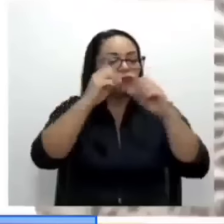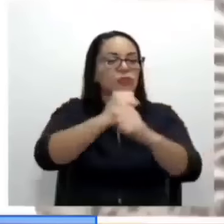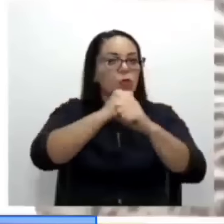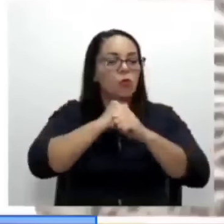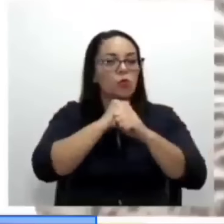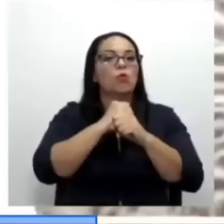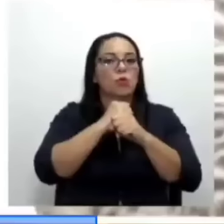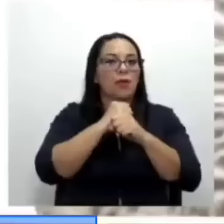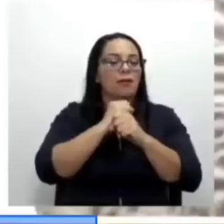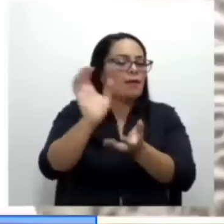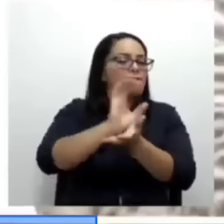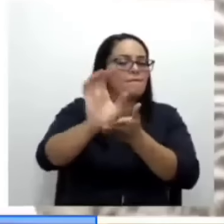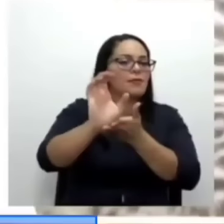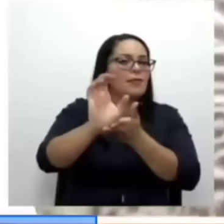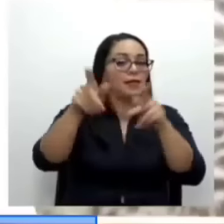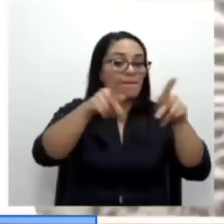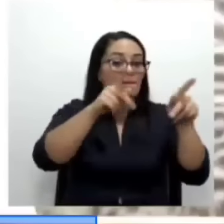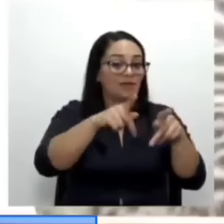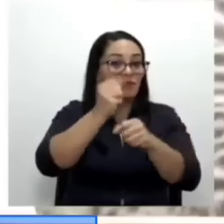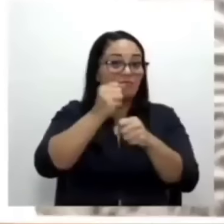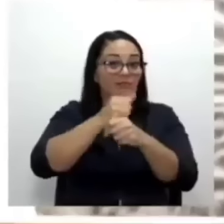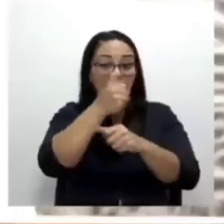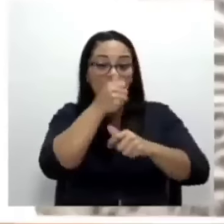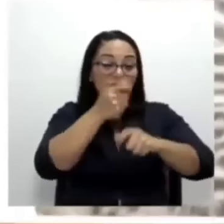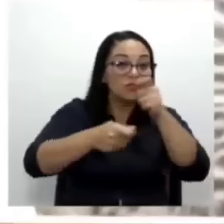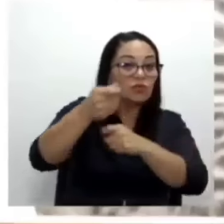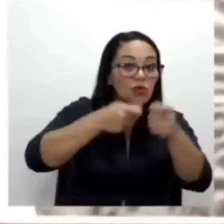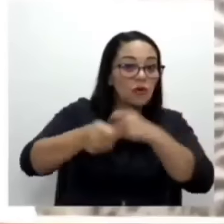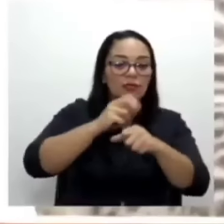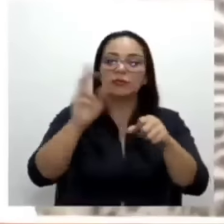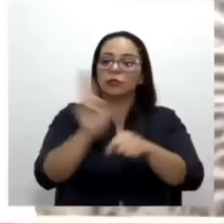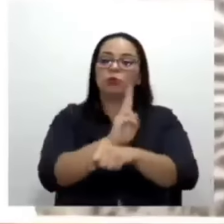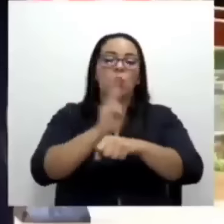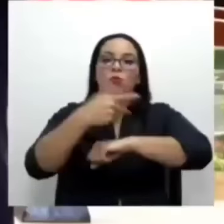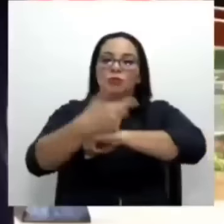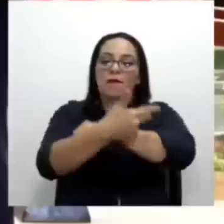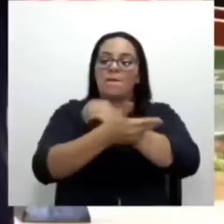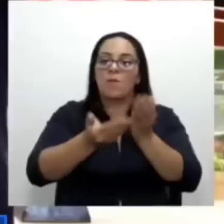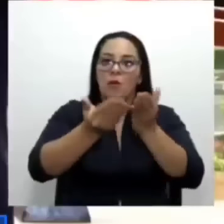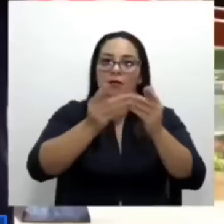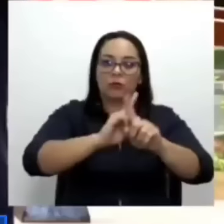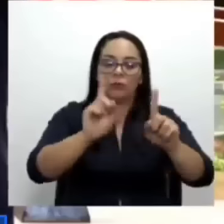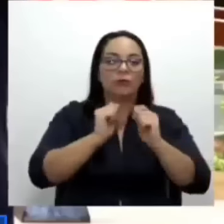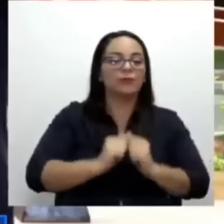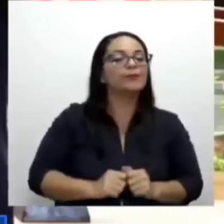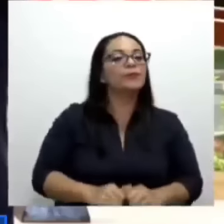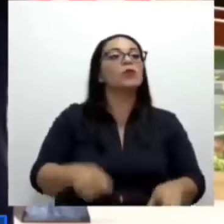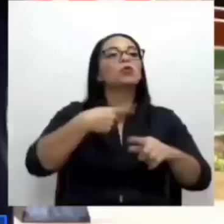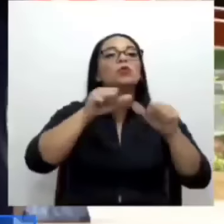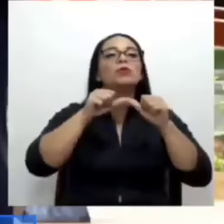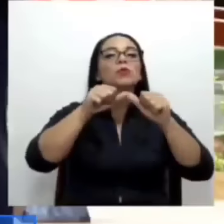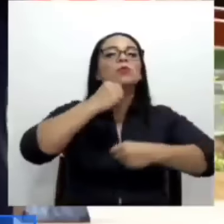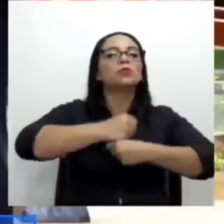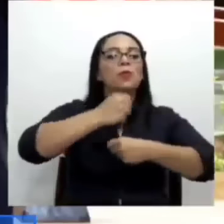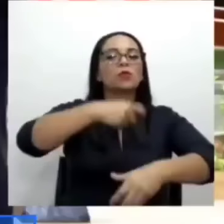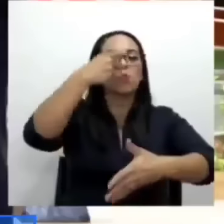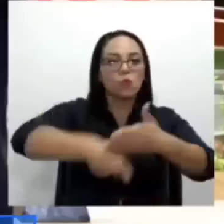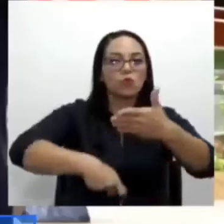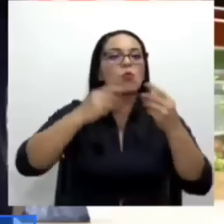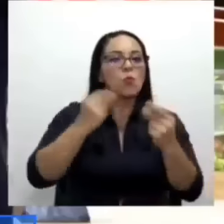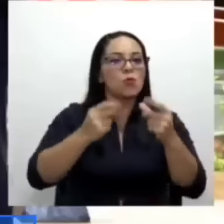los traficantes de drogas utilicen los puertos del país. Continuamos trabajando muy duro y rápido